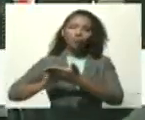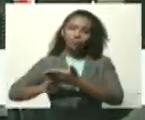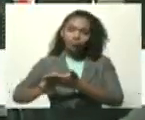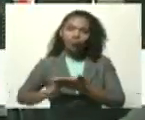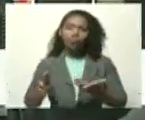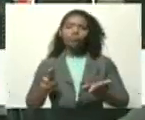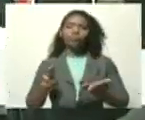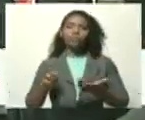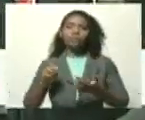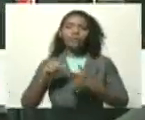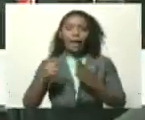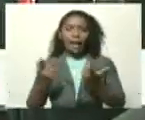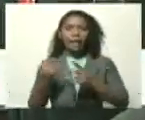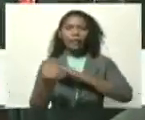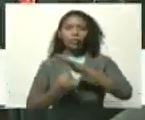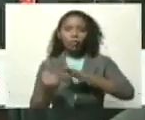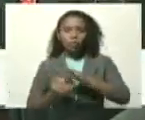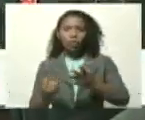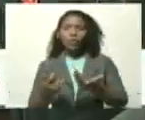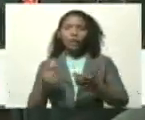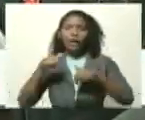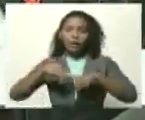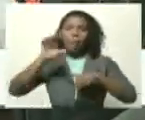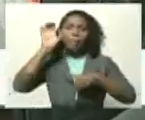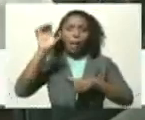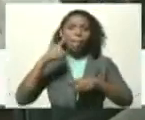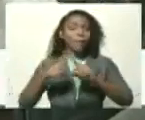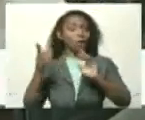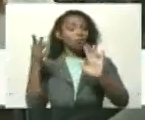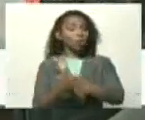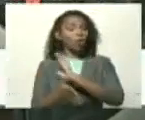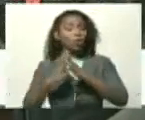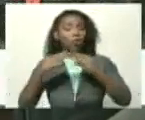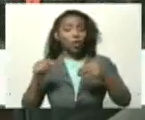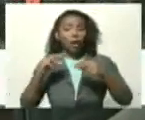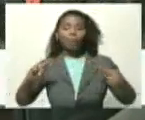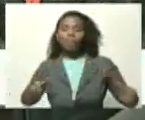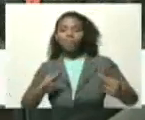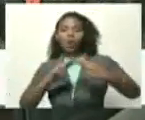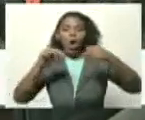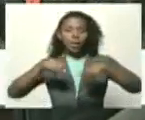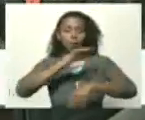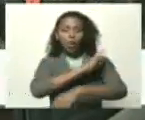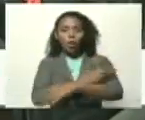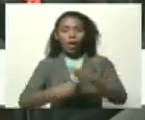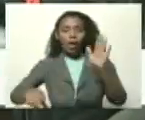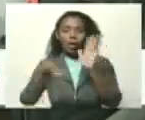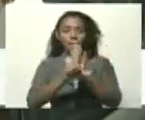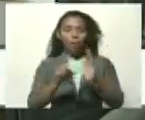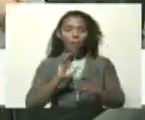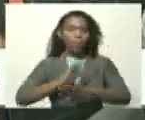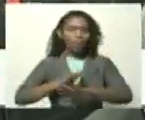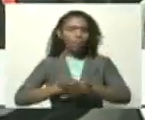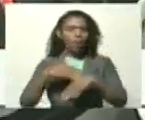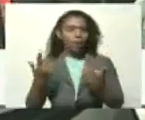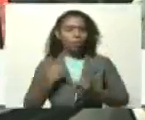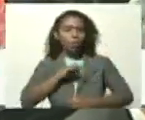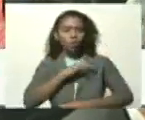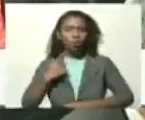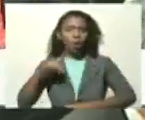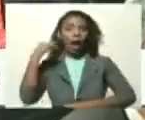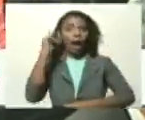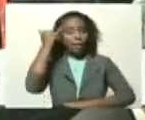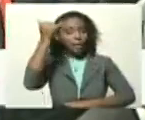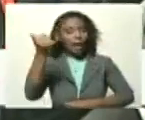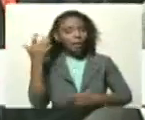de reinstitucionalización del país, pero sobre todo de reencuentro de este poder legislativo, porque todos tenemos algo que